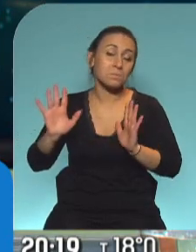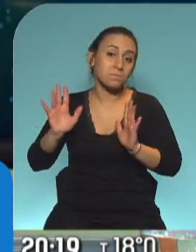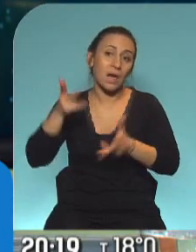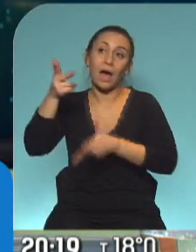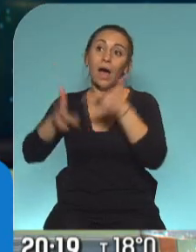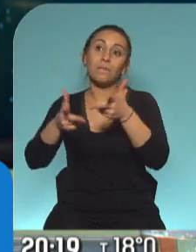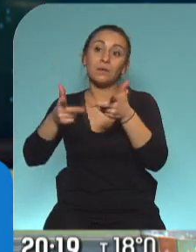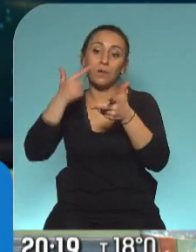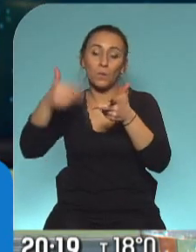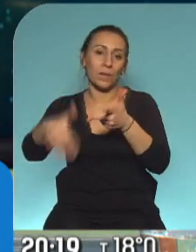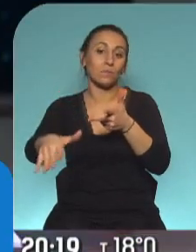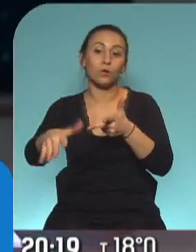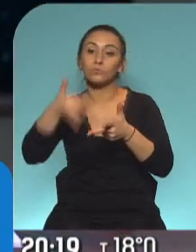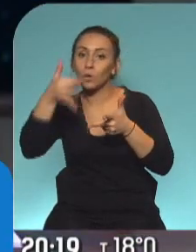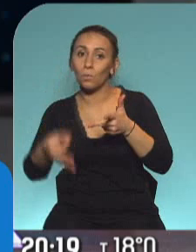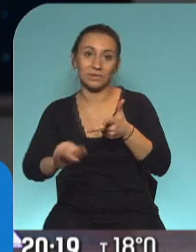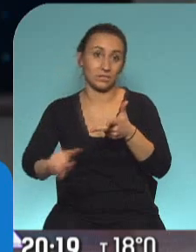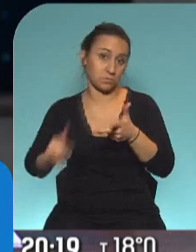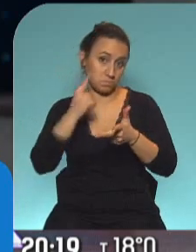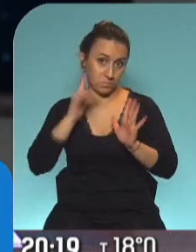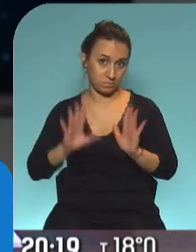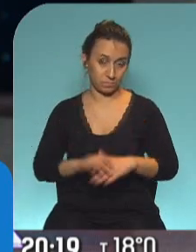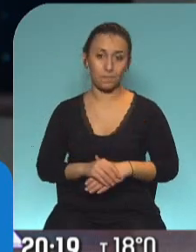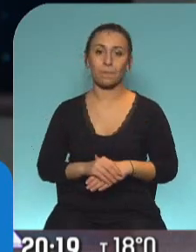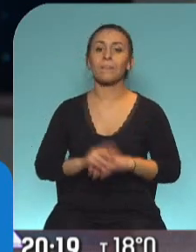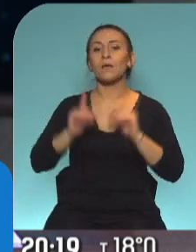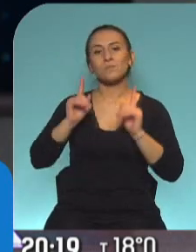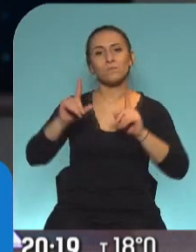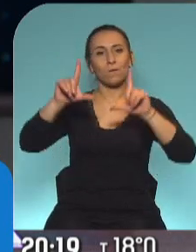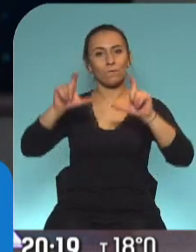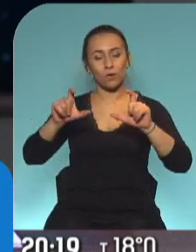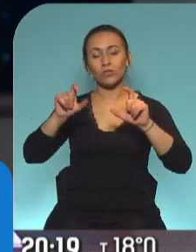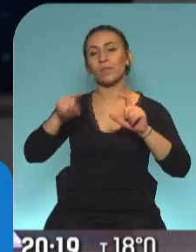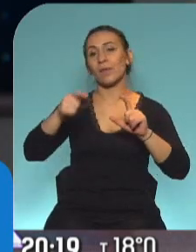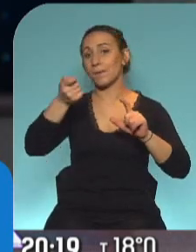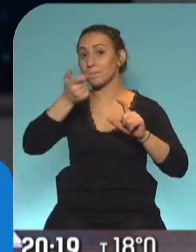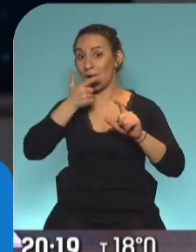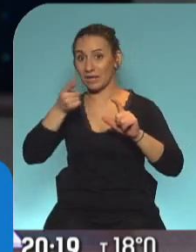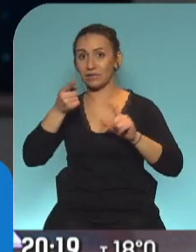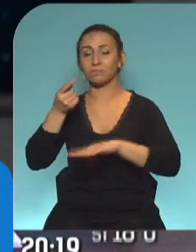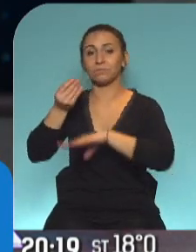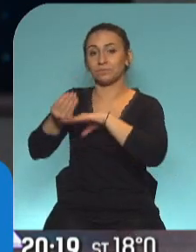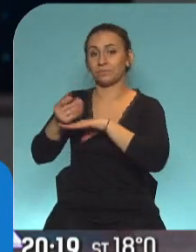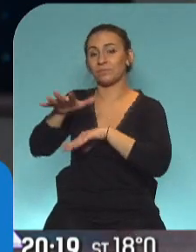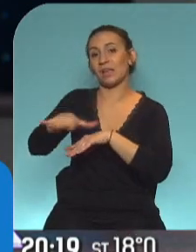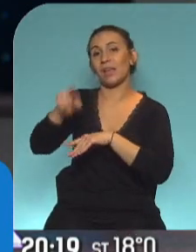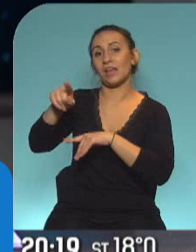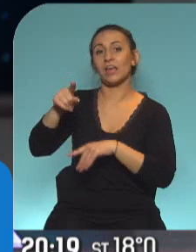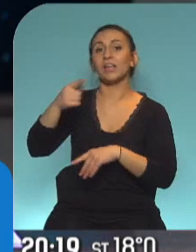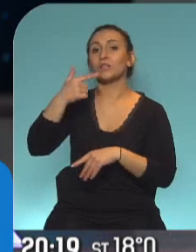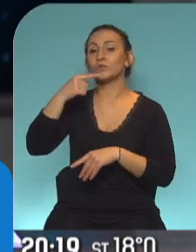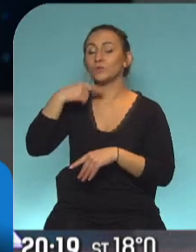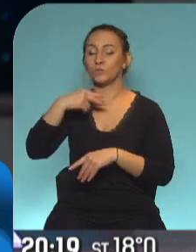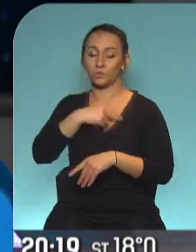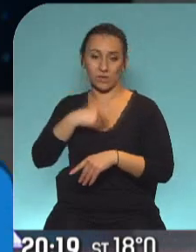luego qué es lo que se realiza. Sí, bueno, y mientras estaba difundiendo esta foto de Mauricio Macri allá en Zurich, Alberto Fernández le estaba contestando una vez más a